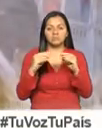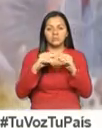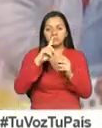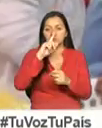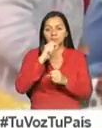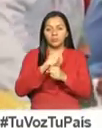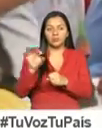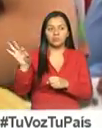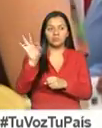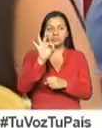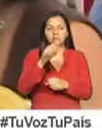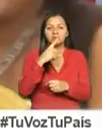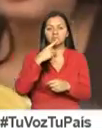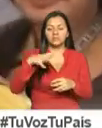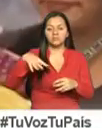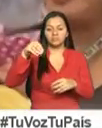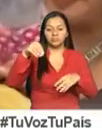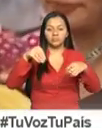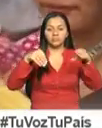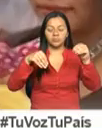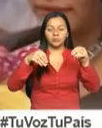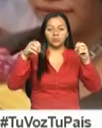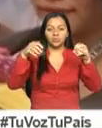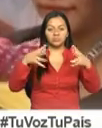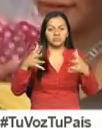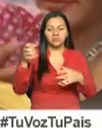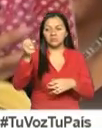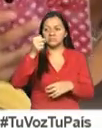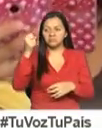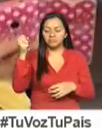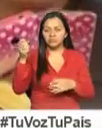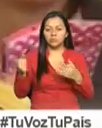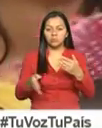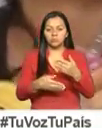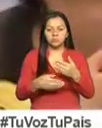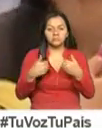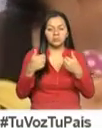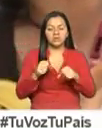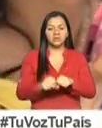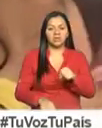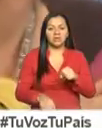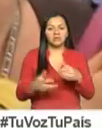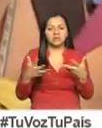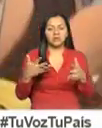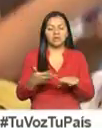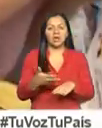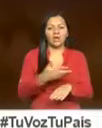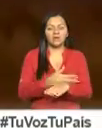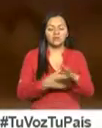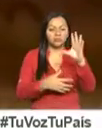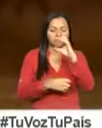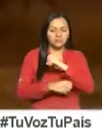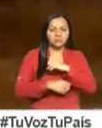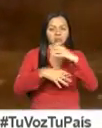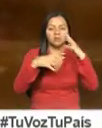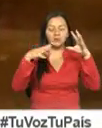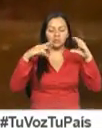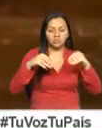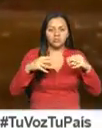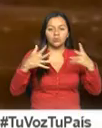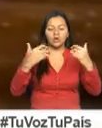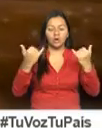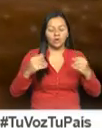empleo. Ya no tenemos cortes, nuestros electrodomésticos están protegidos, teníamos día y noche, está muy bien. En el pasado,